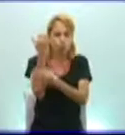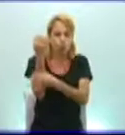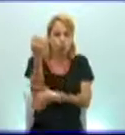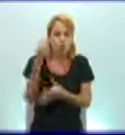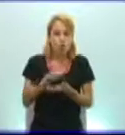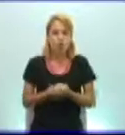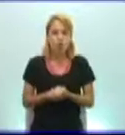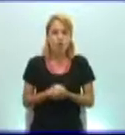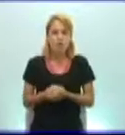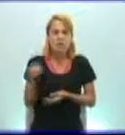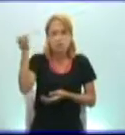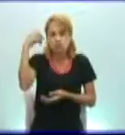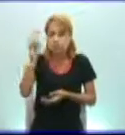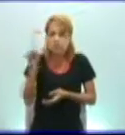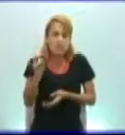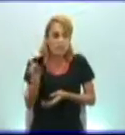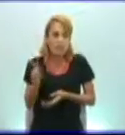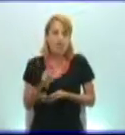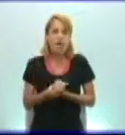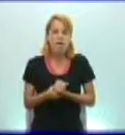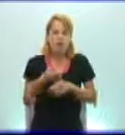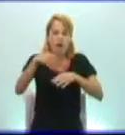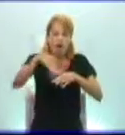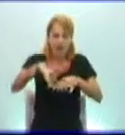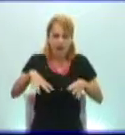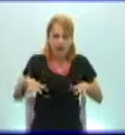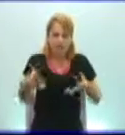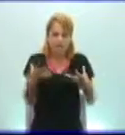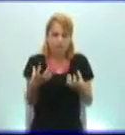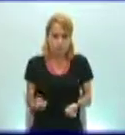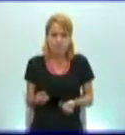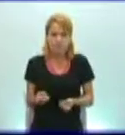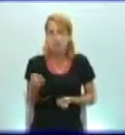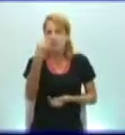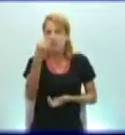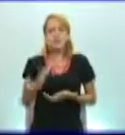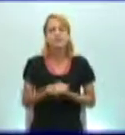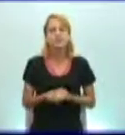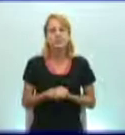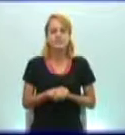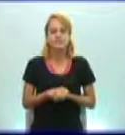saber que son sus raíces los que los sostienen y alimentan.